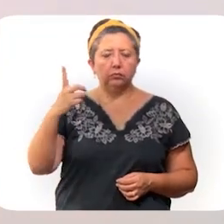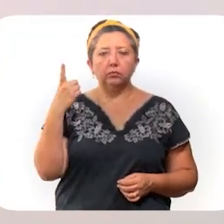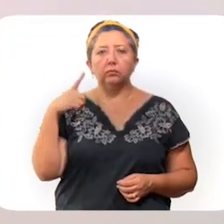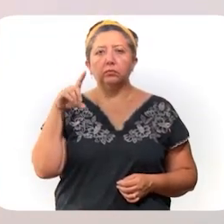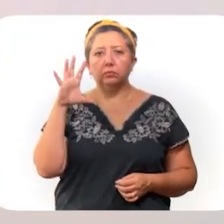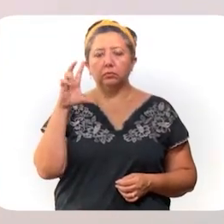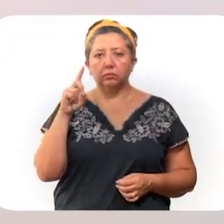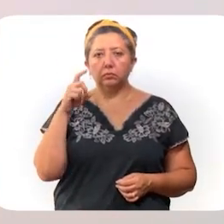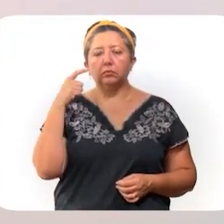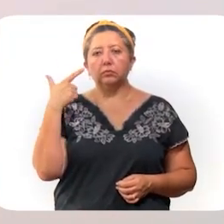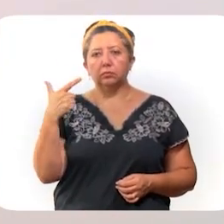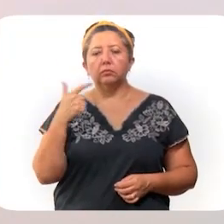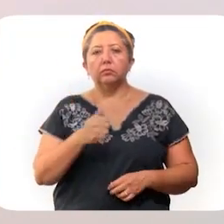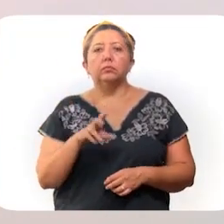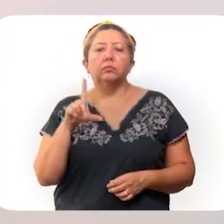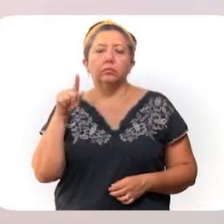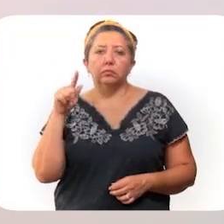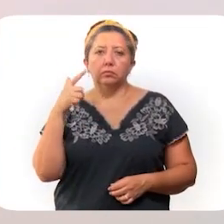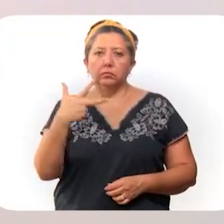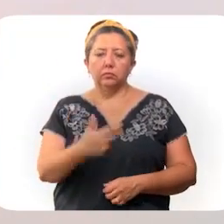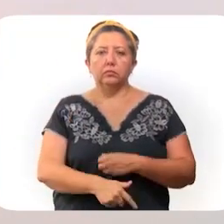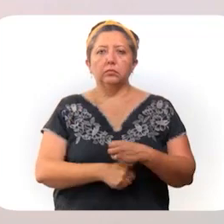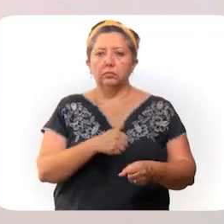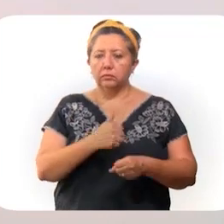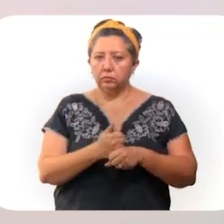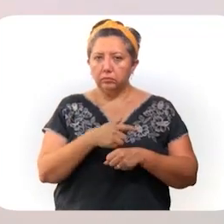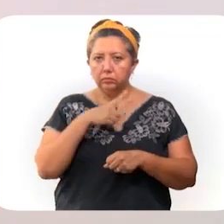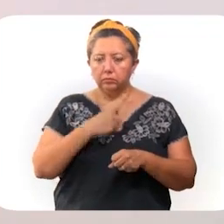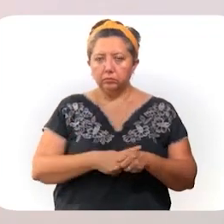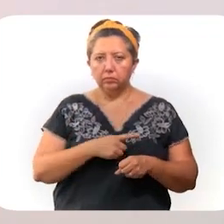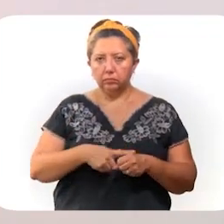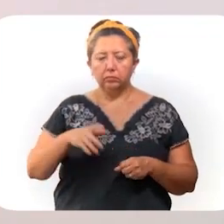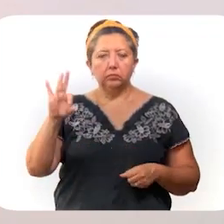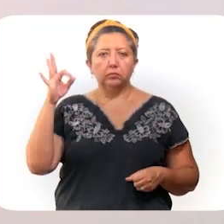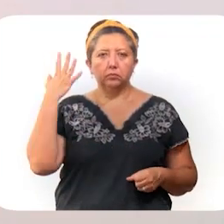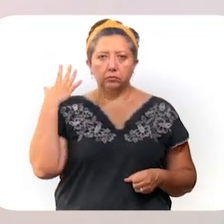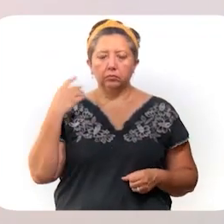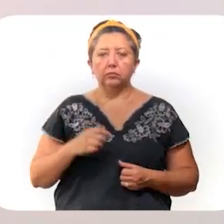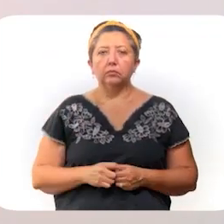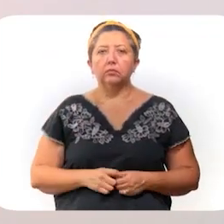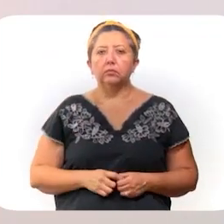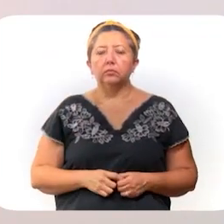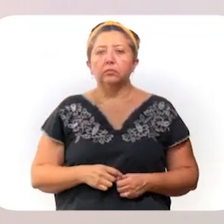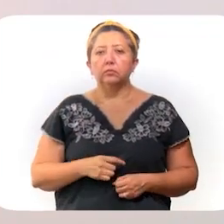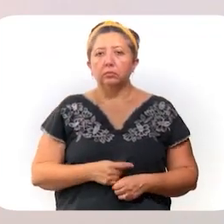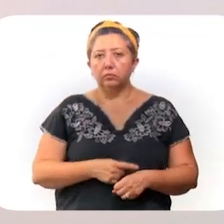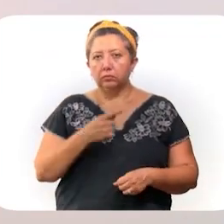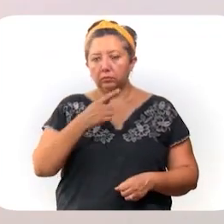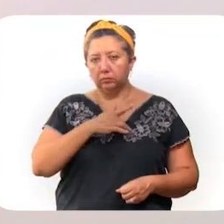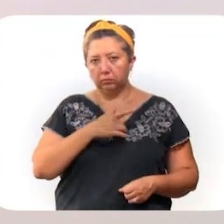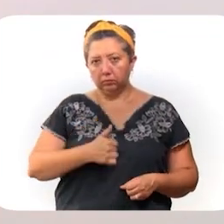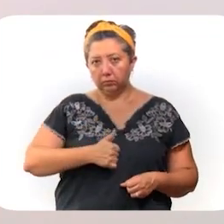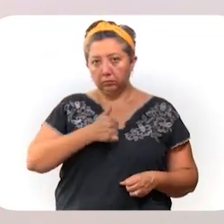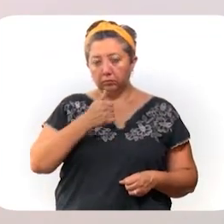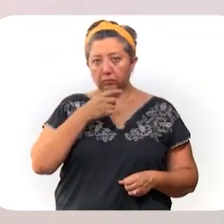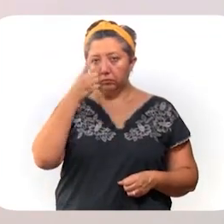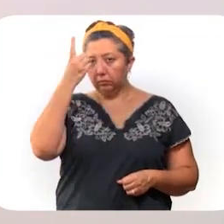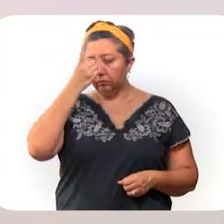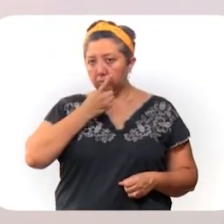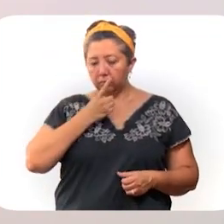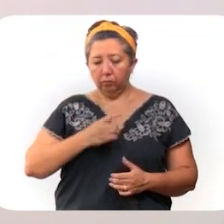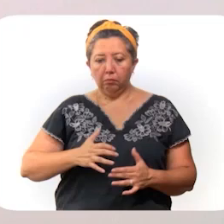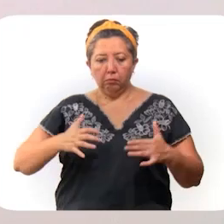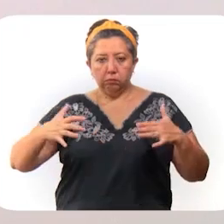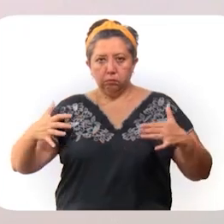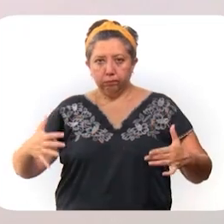edad de 37 años a 78 años. Sus principales enfermedades fueron hipertensión arterial, diabetes